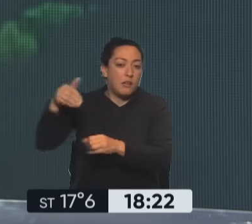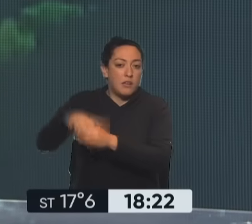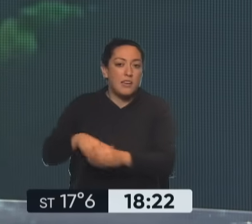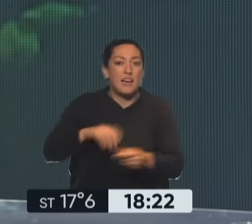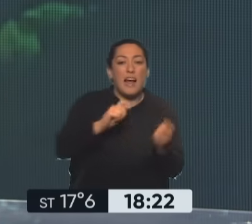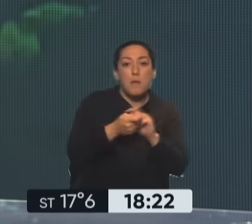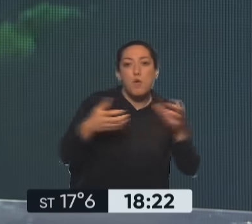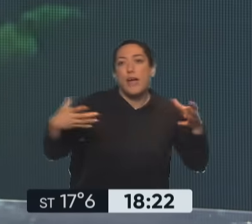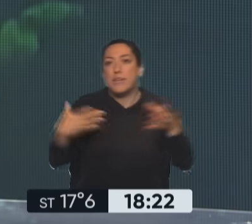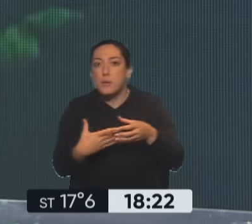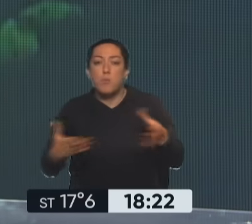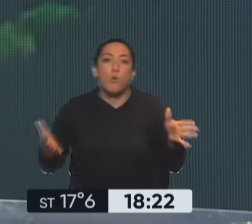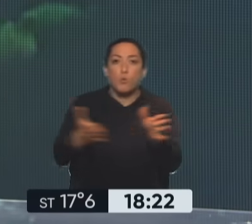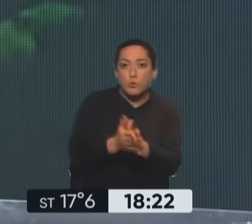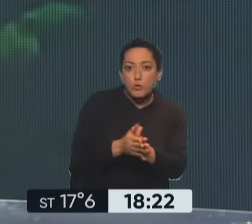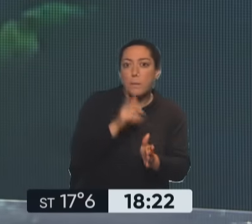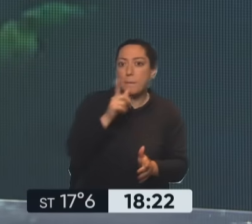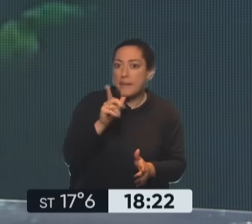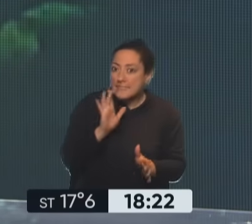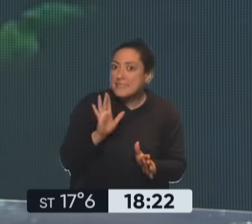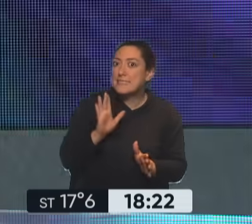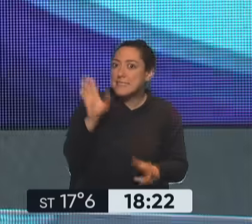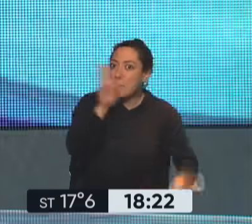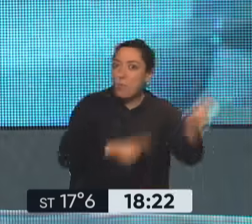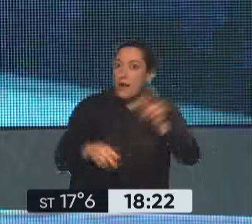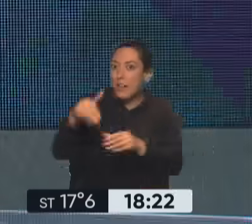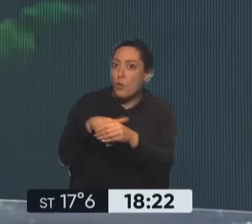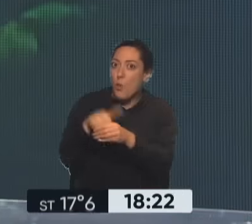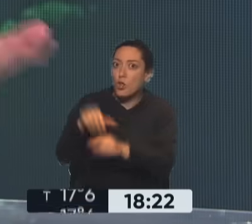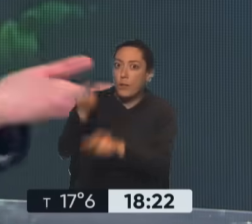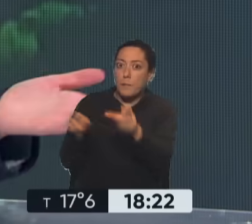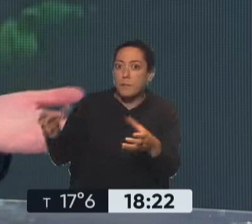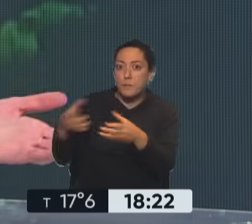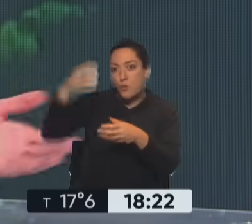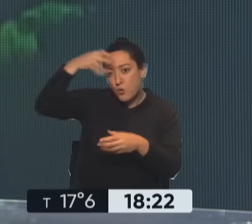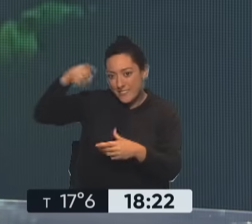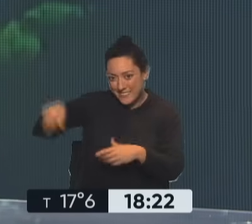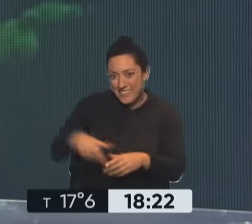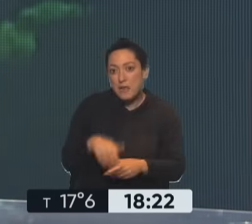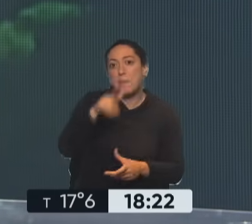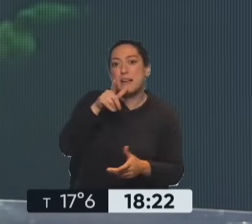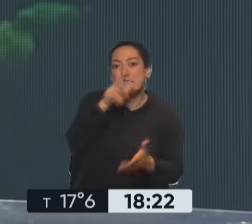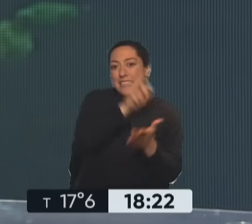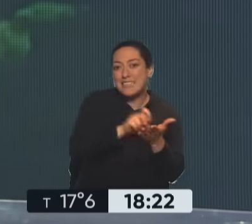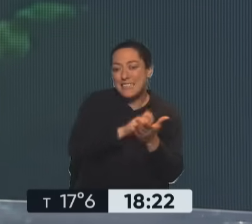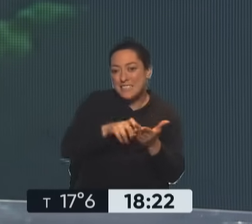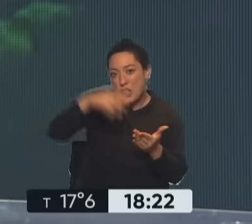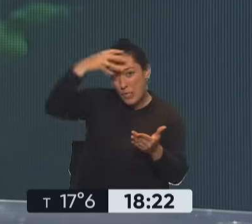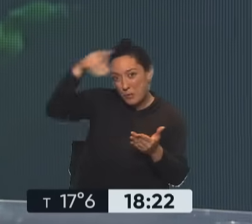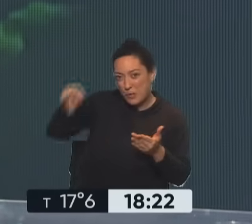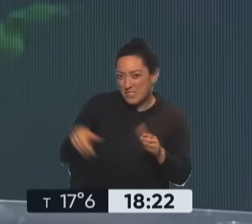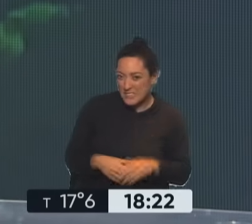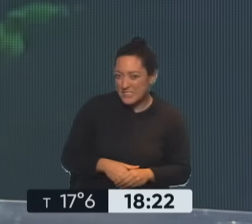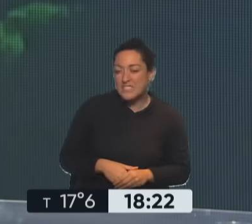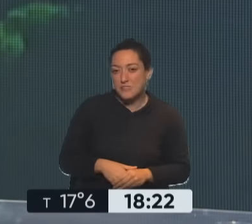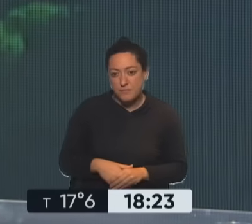mencionó equipo. Parecía que estaba leyendo un discurso escrito por un asesor de Bullrich directamente, y sobre todo